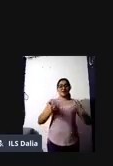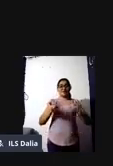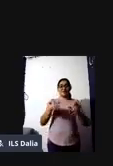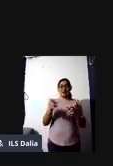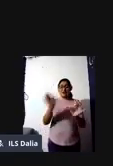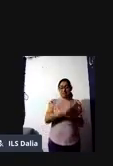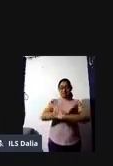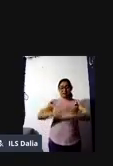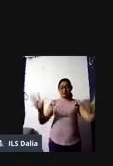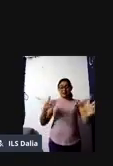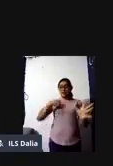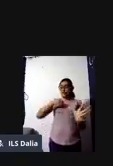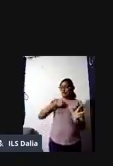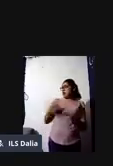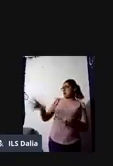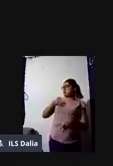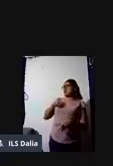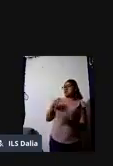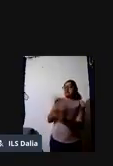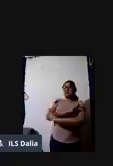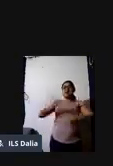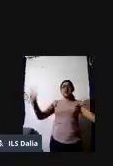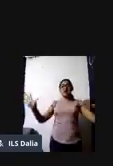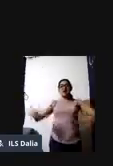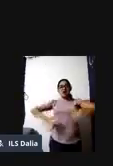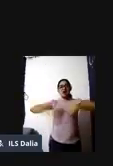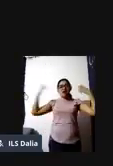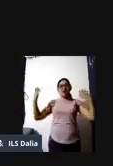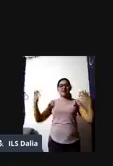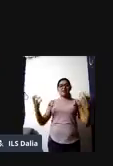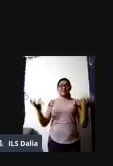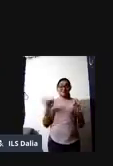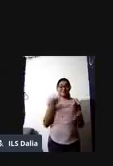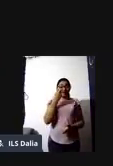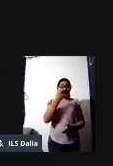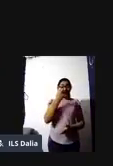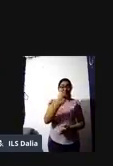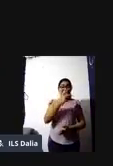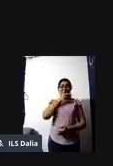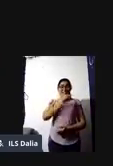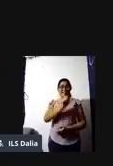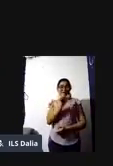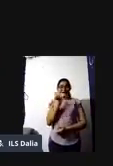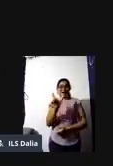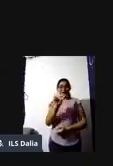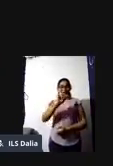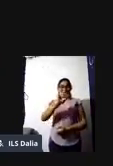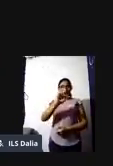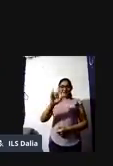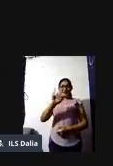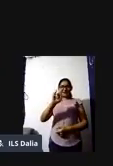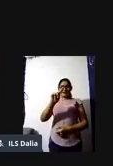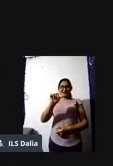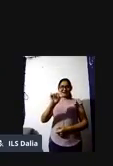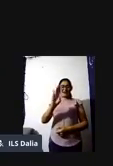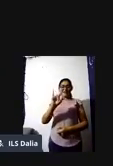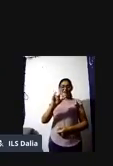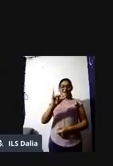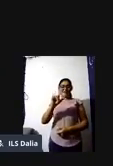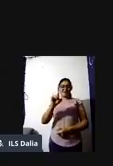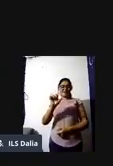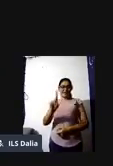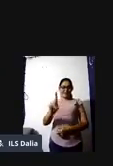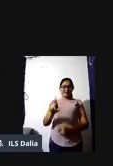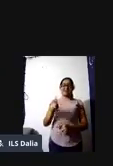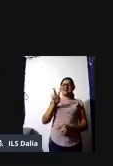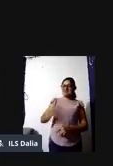¡ah! Esa es la irritabilidad. Esa es la irritabilidad. Gracias, Ani, por tu comentario muy a cuadro de